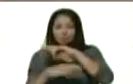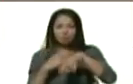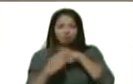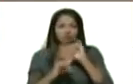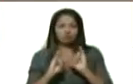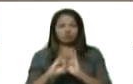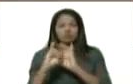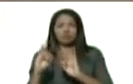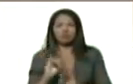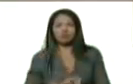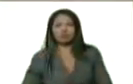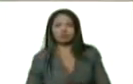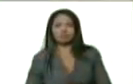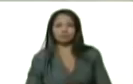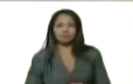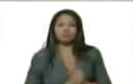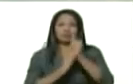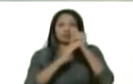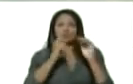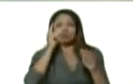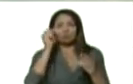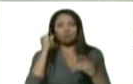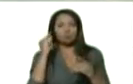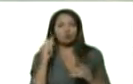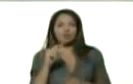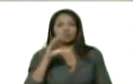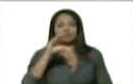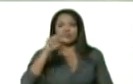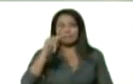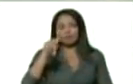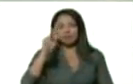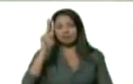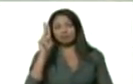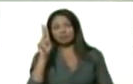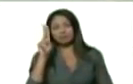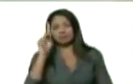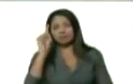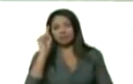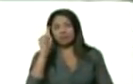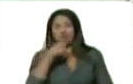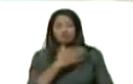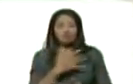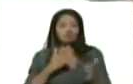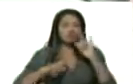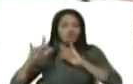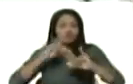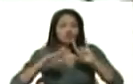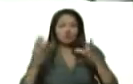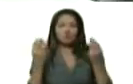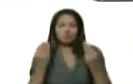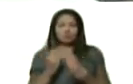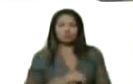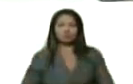ustedes, los líderes y lideresas de los CPT, los quiero mucho.